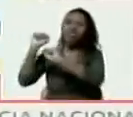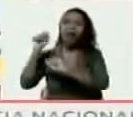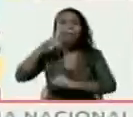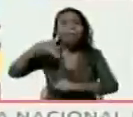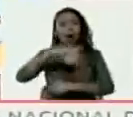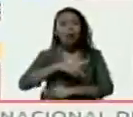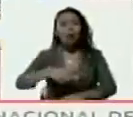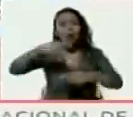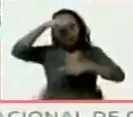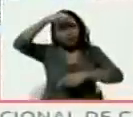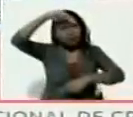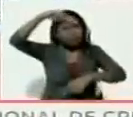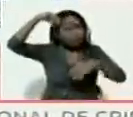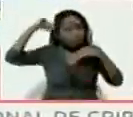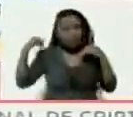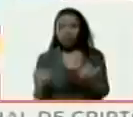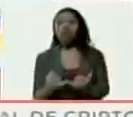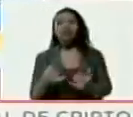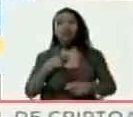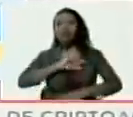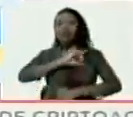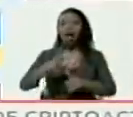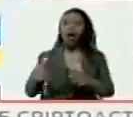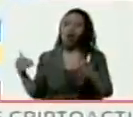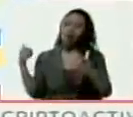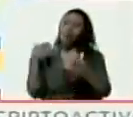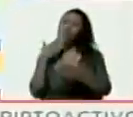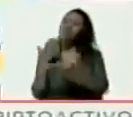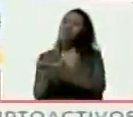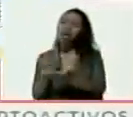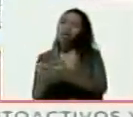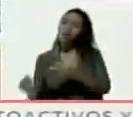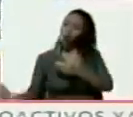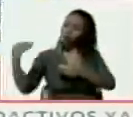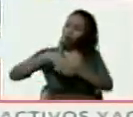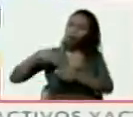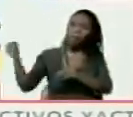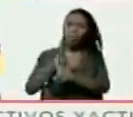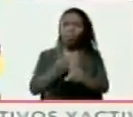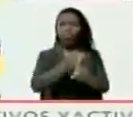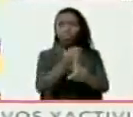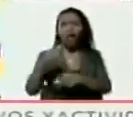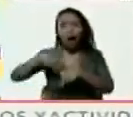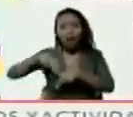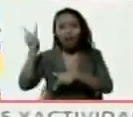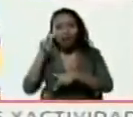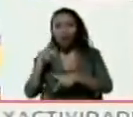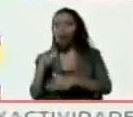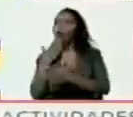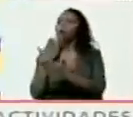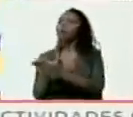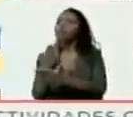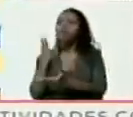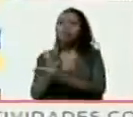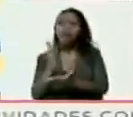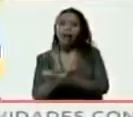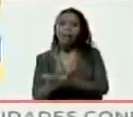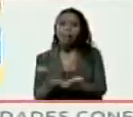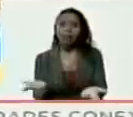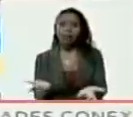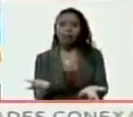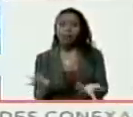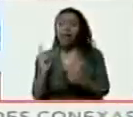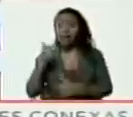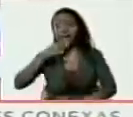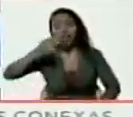está harto de que él siga pidiendo que se agreda a Venezuela, como lo pide, como lo solicita, como lo implora. Esa es la